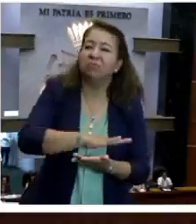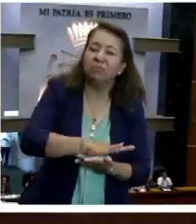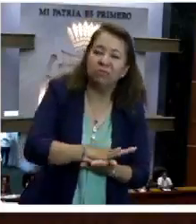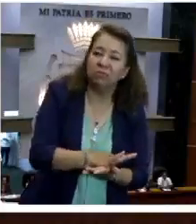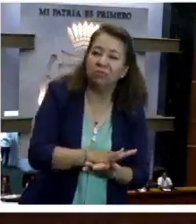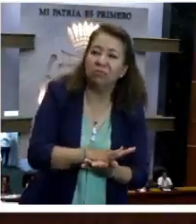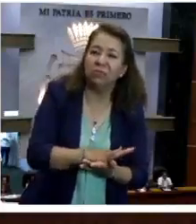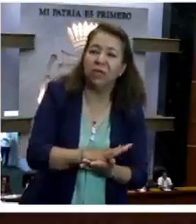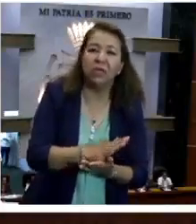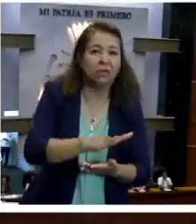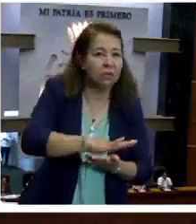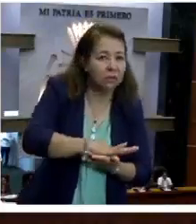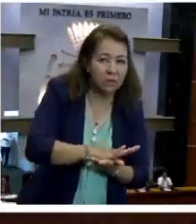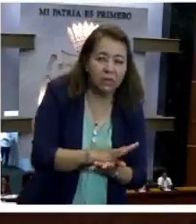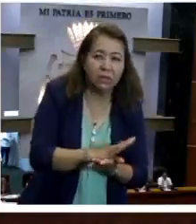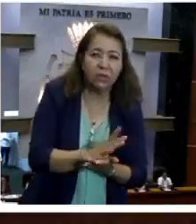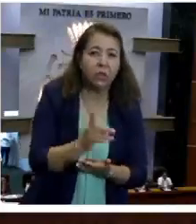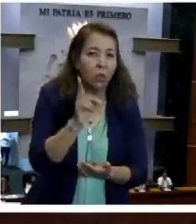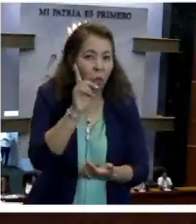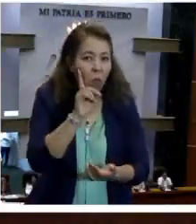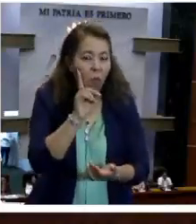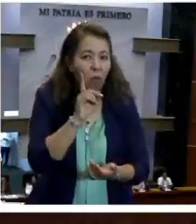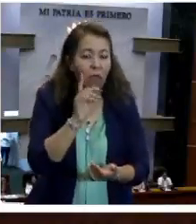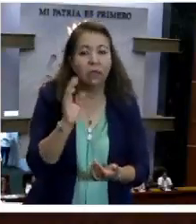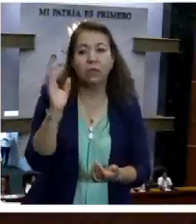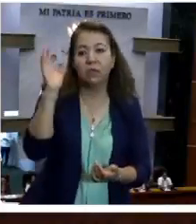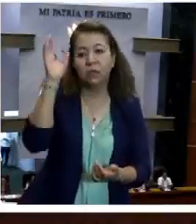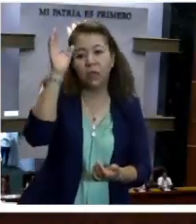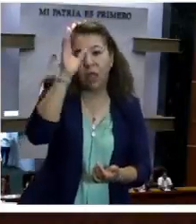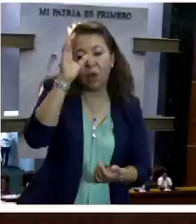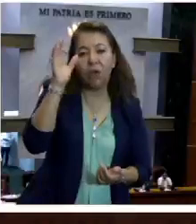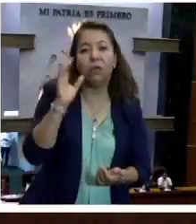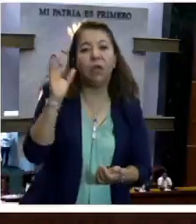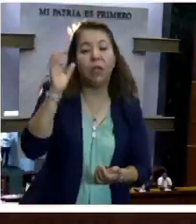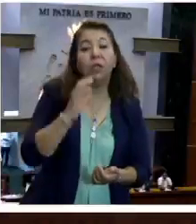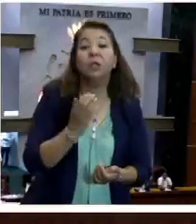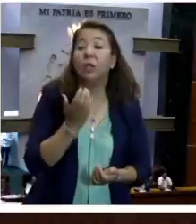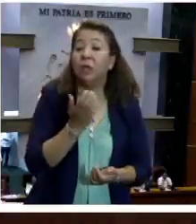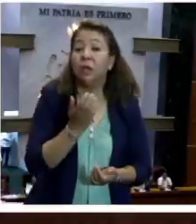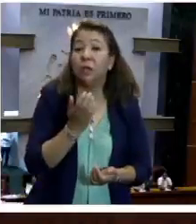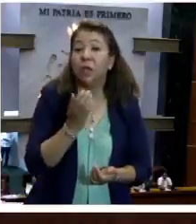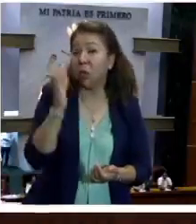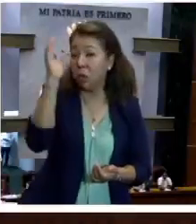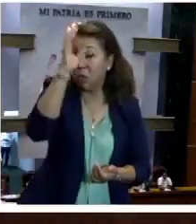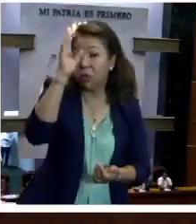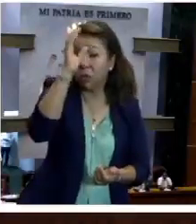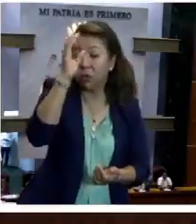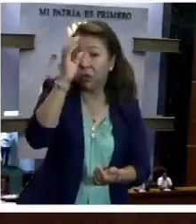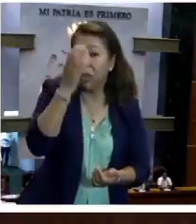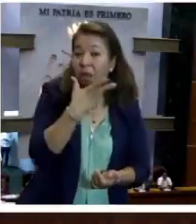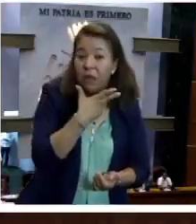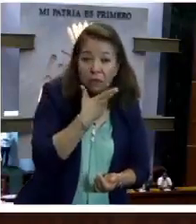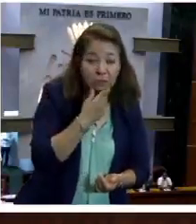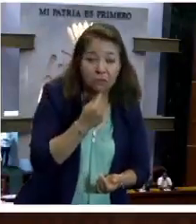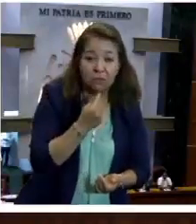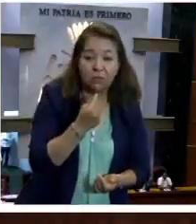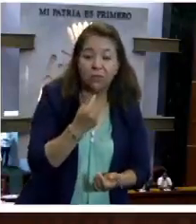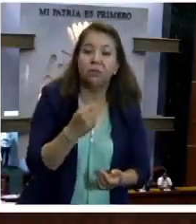hacia la mujer o una cultura del machismo. Debe ser desde el aula en donde debemos